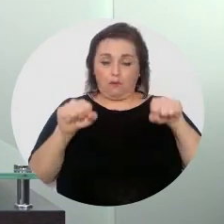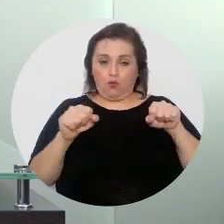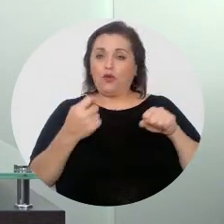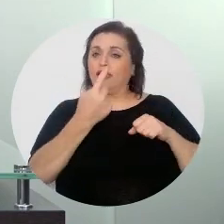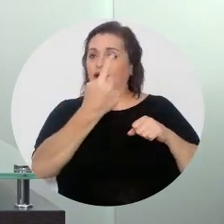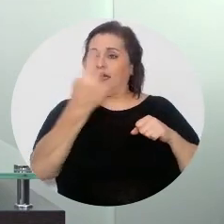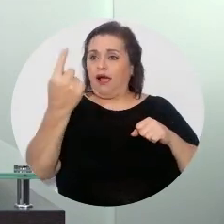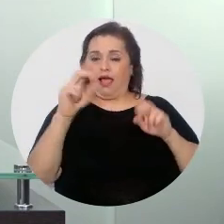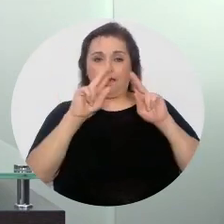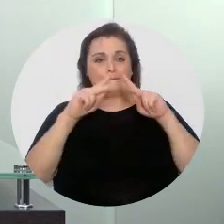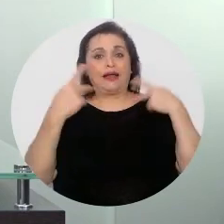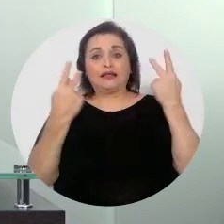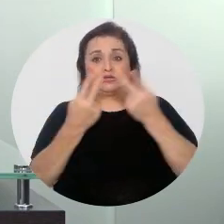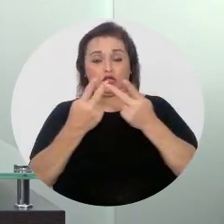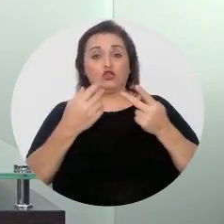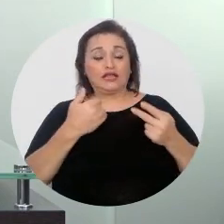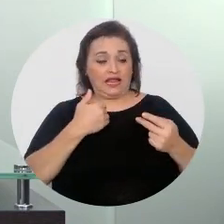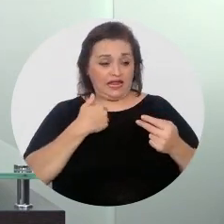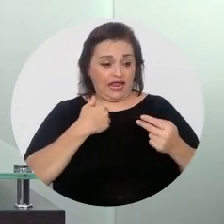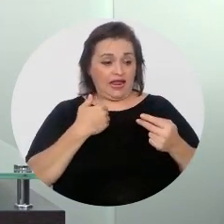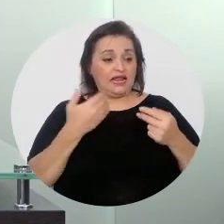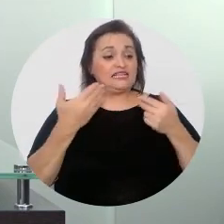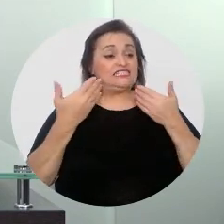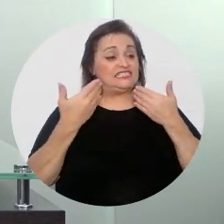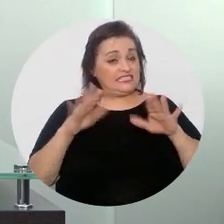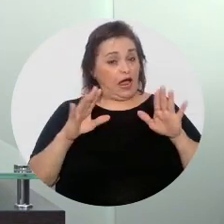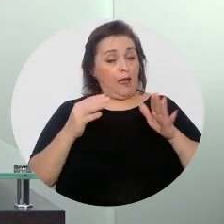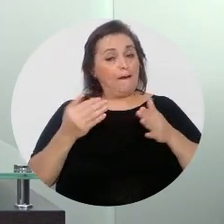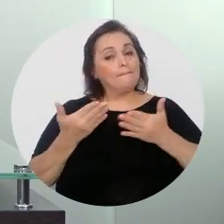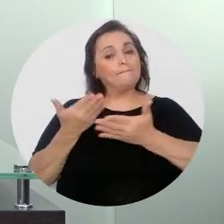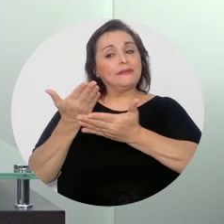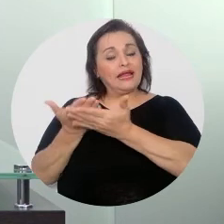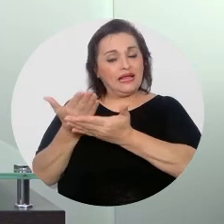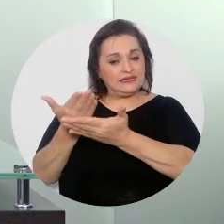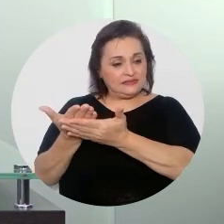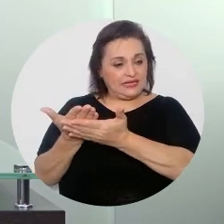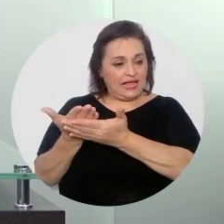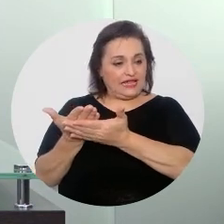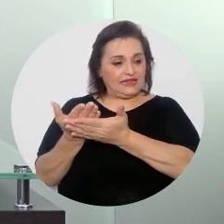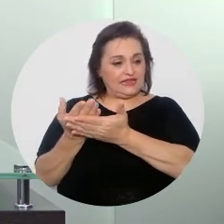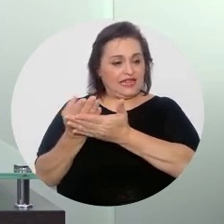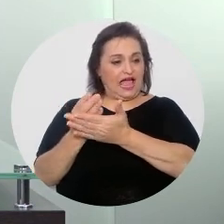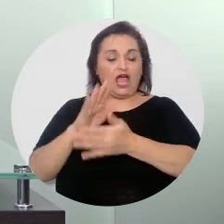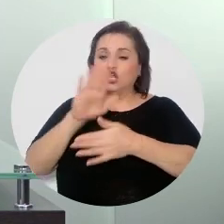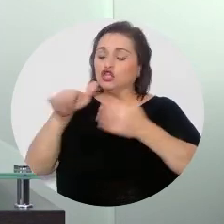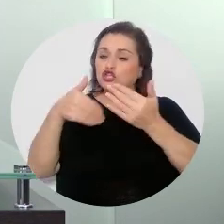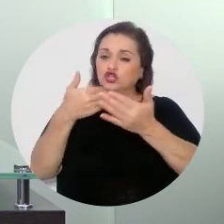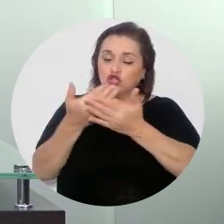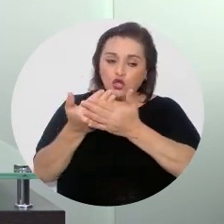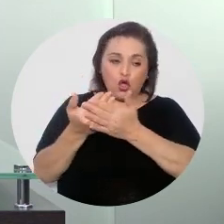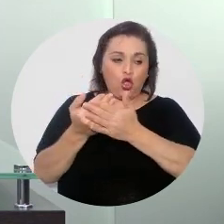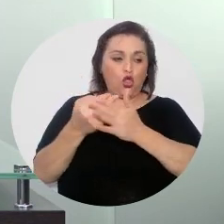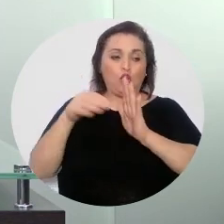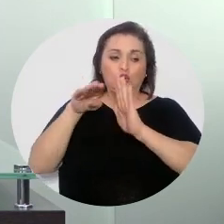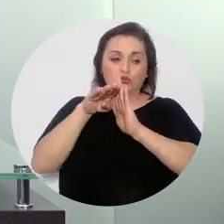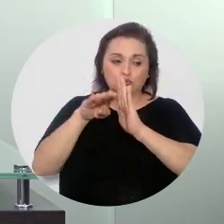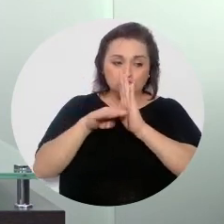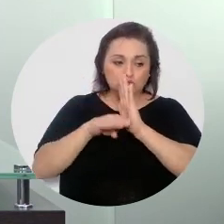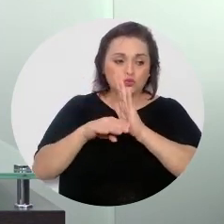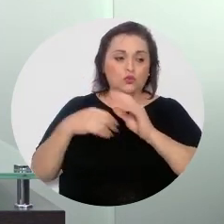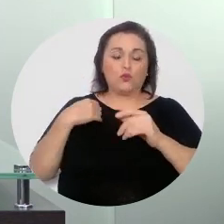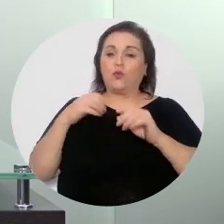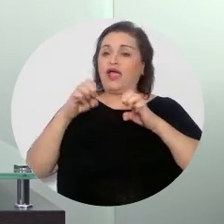puede repartirse entre los partidos políticos, una vez, eso sí, que se presenten las garantías líquidas que en